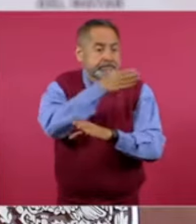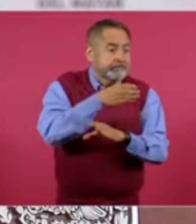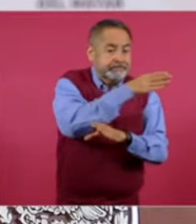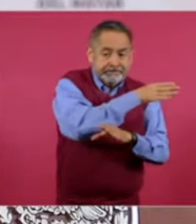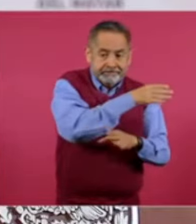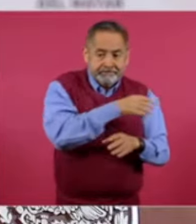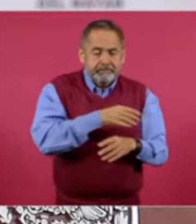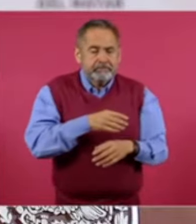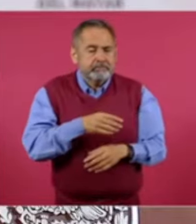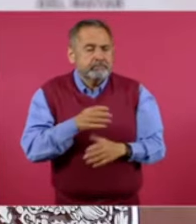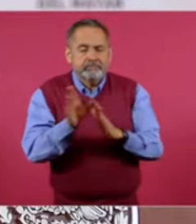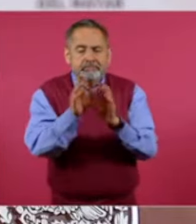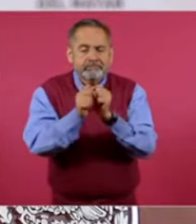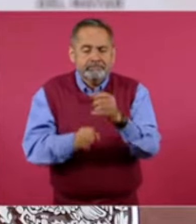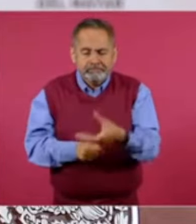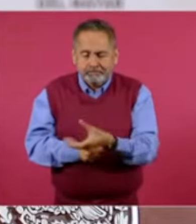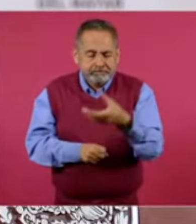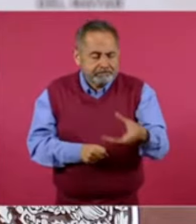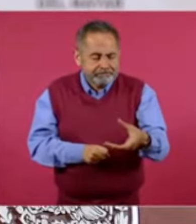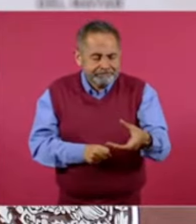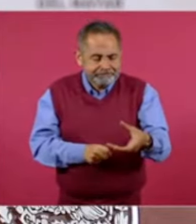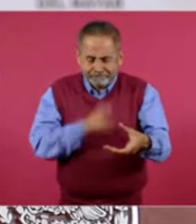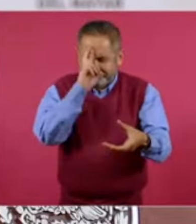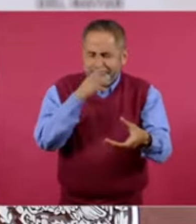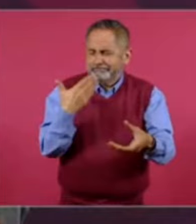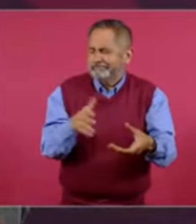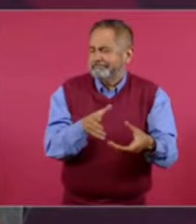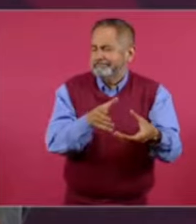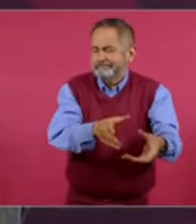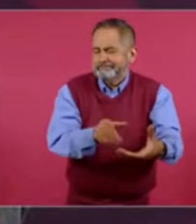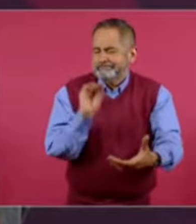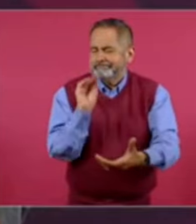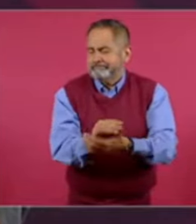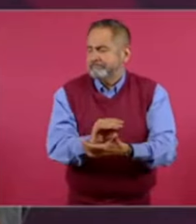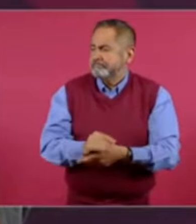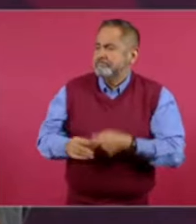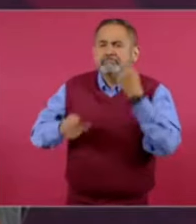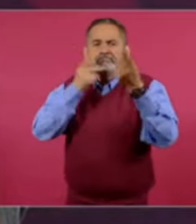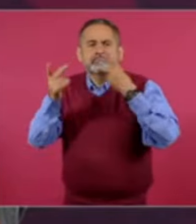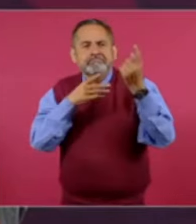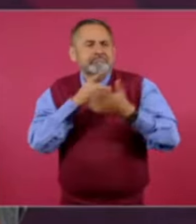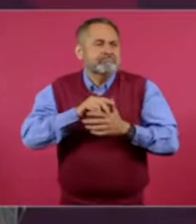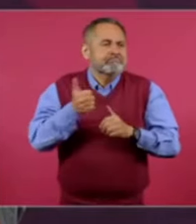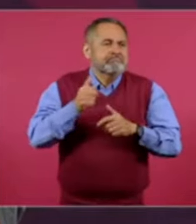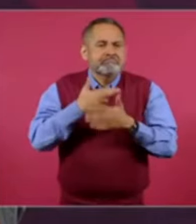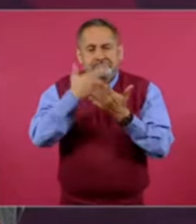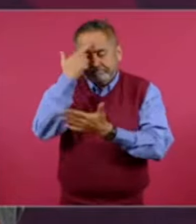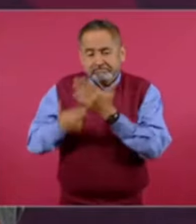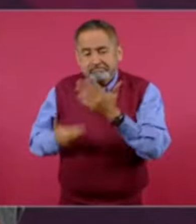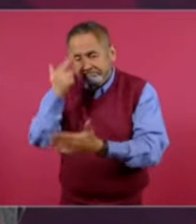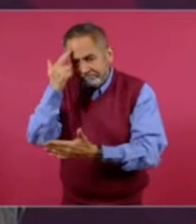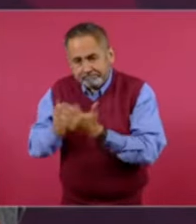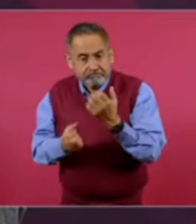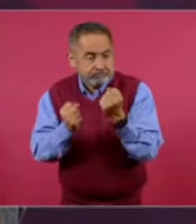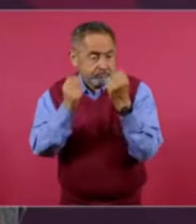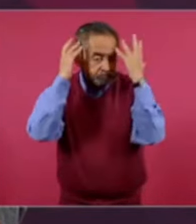Constitución se respetaba en la forma y se violaba en el fondo.